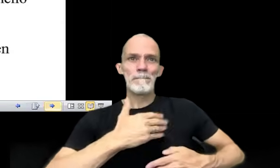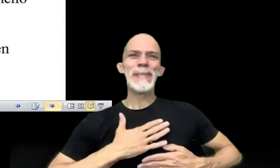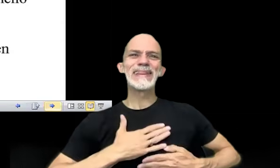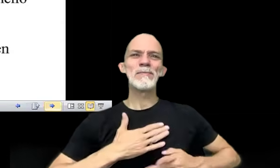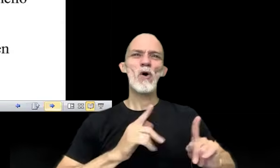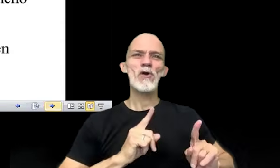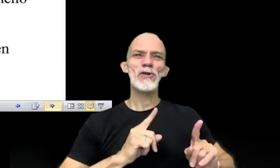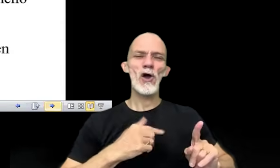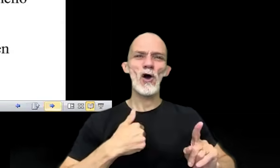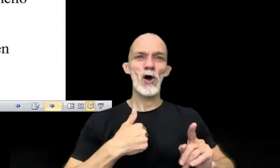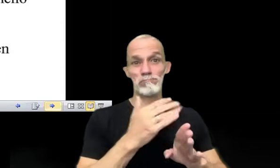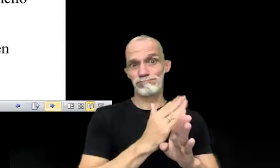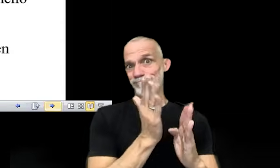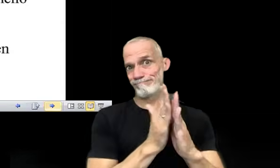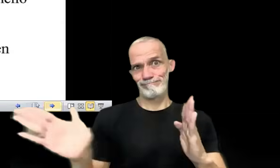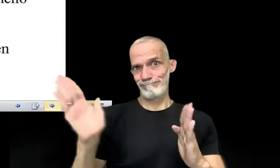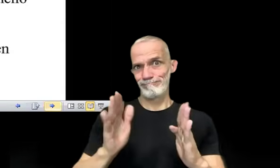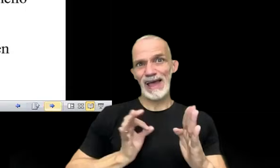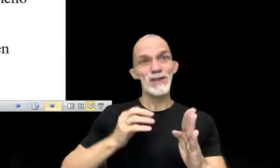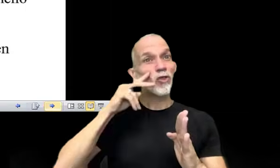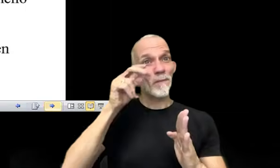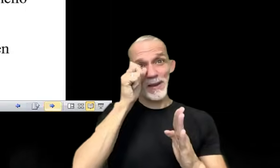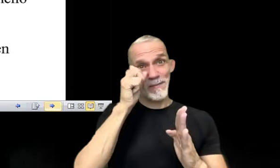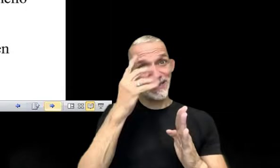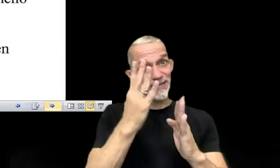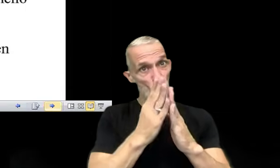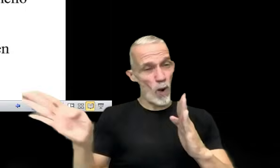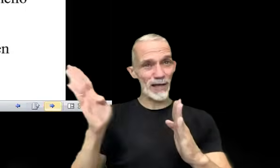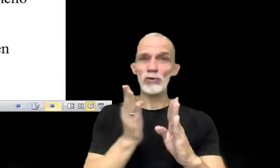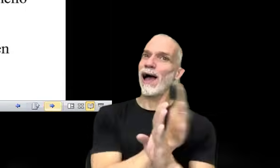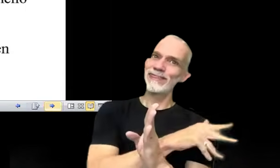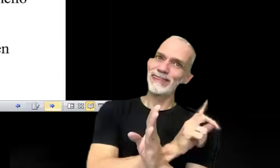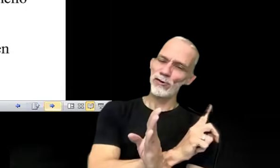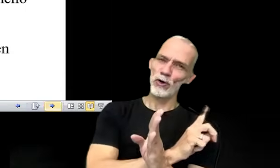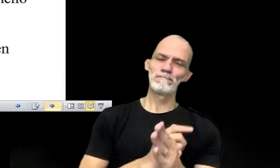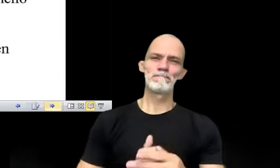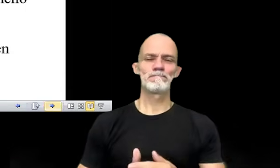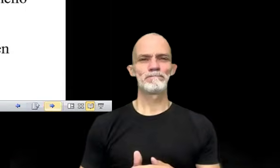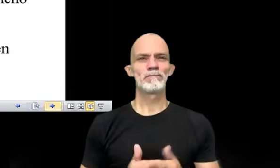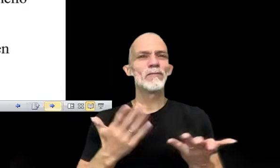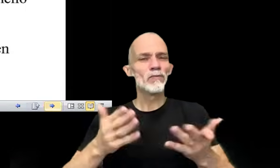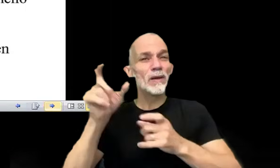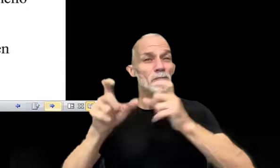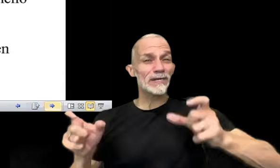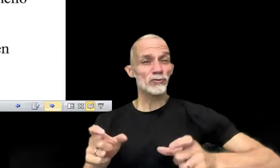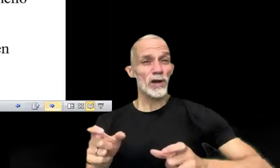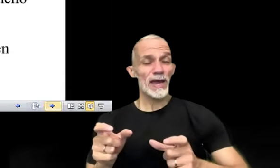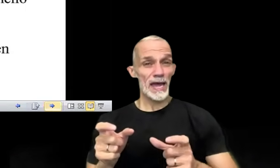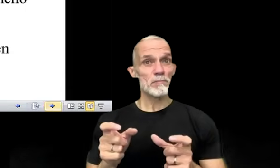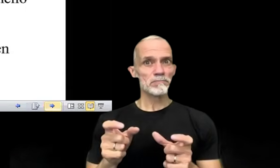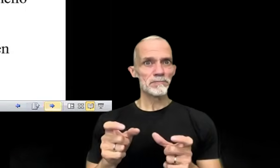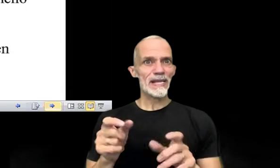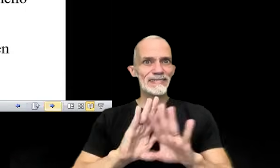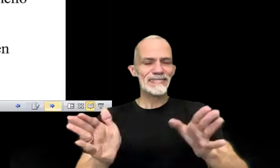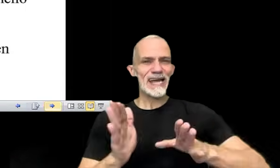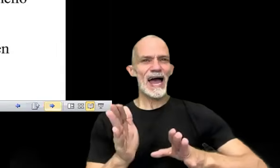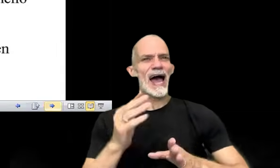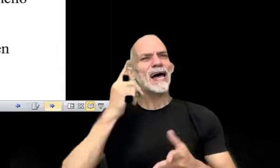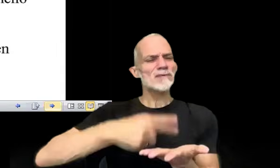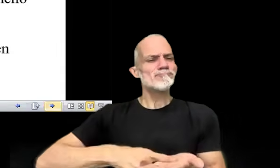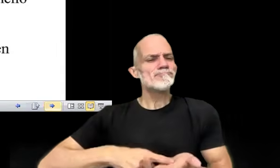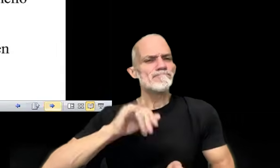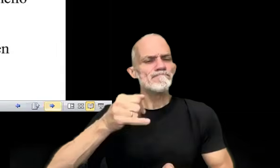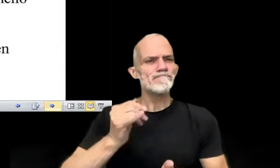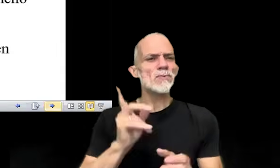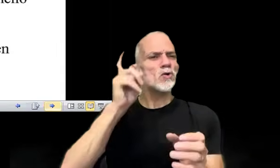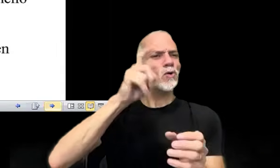al patrimonio para el periodo fiscal 2024. Aquellos que ingresaron, que